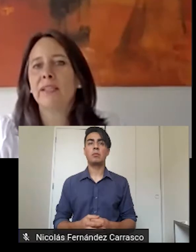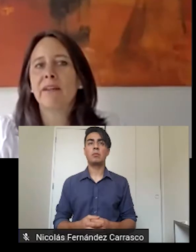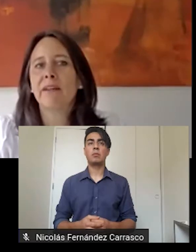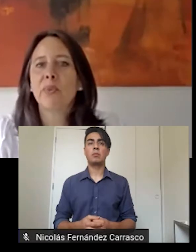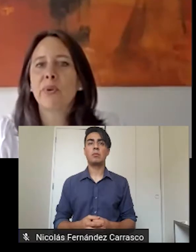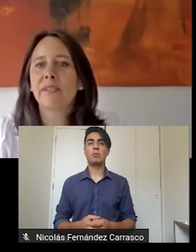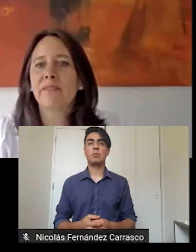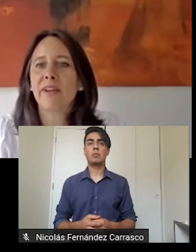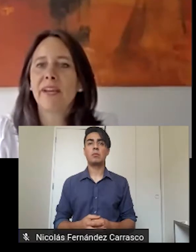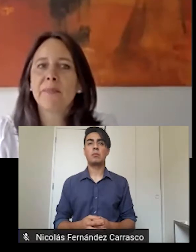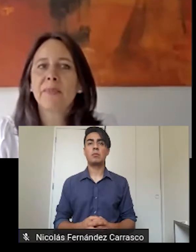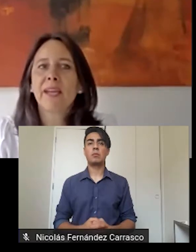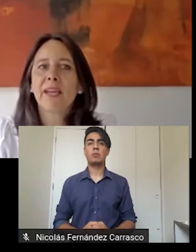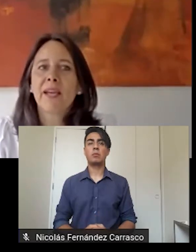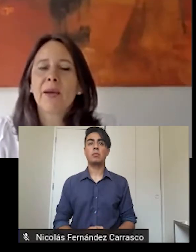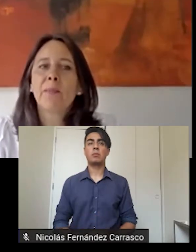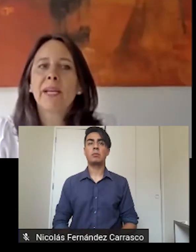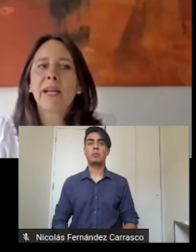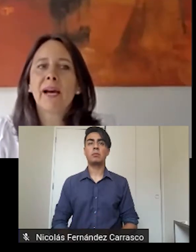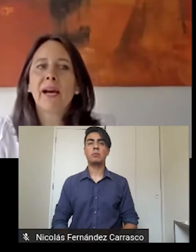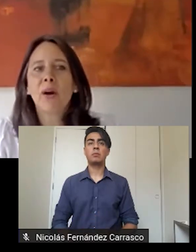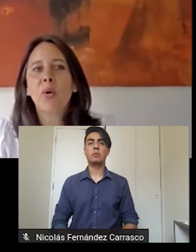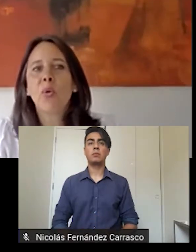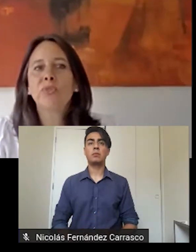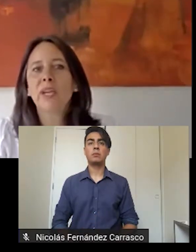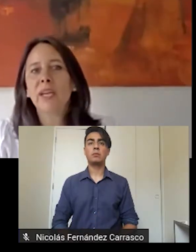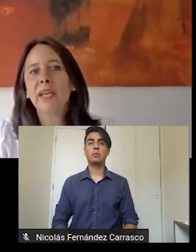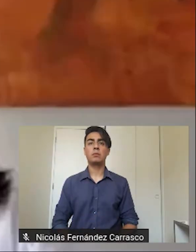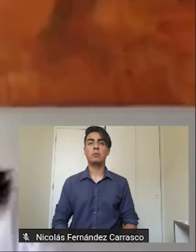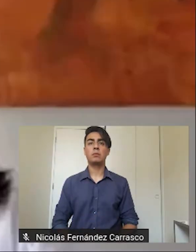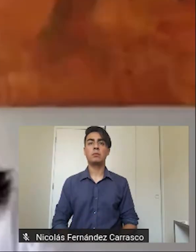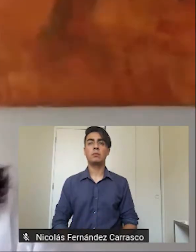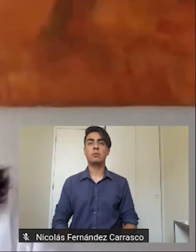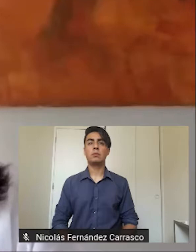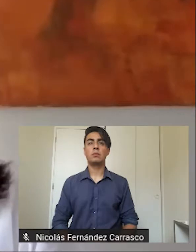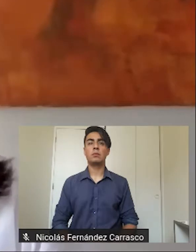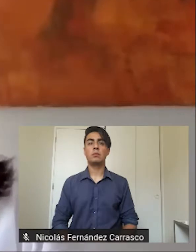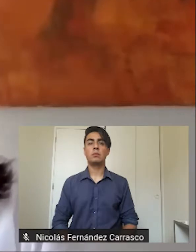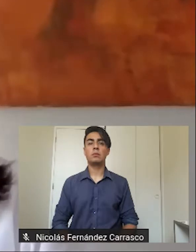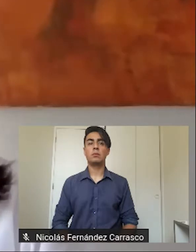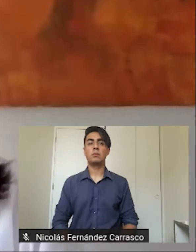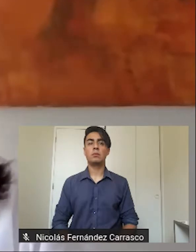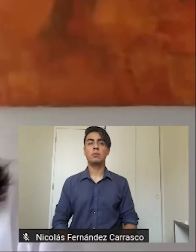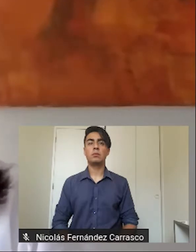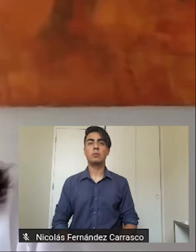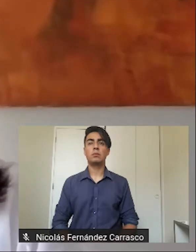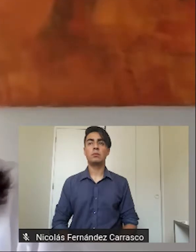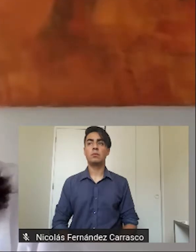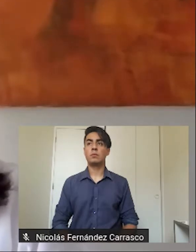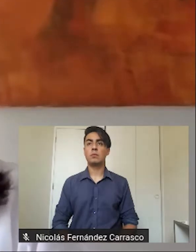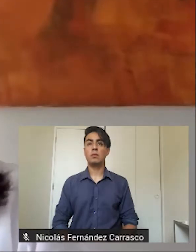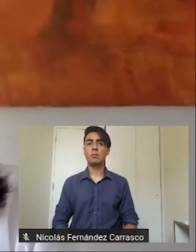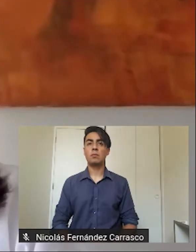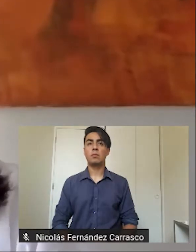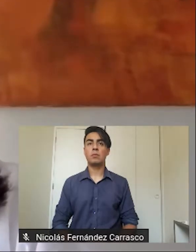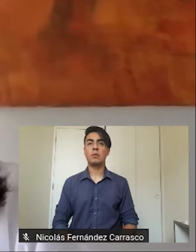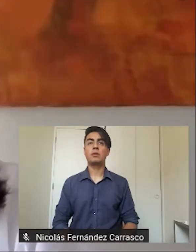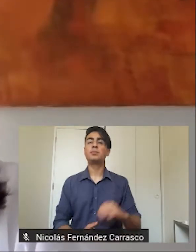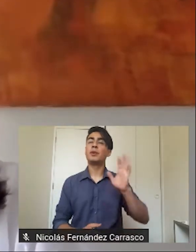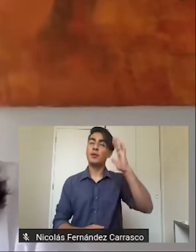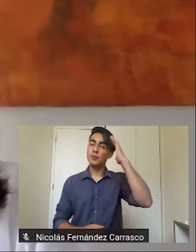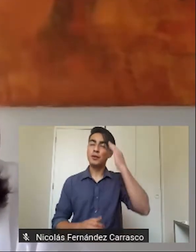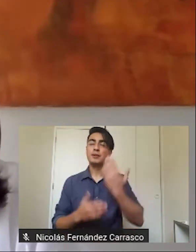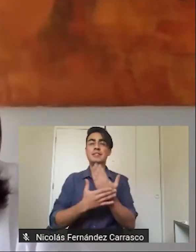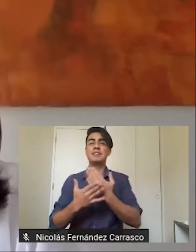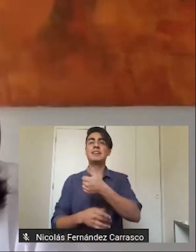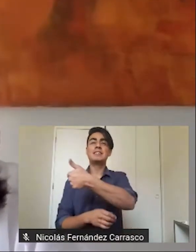y a través de UESTV. Para la UMCE y la Facultad de Filosofía y Educación, es